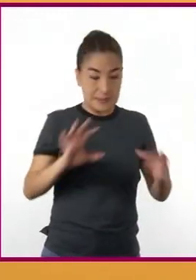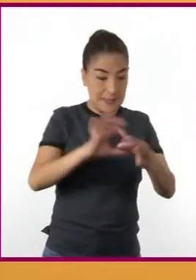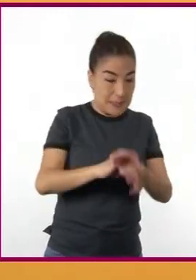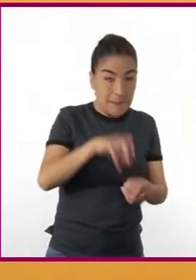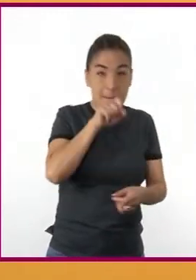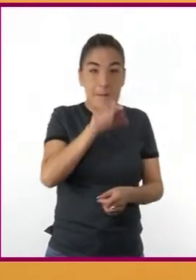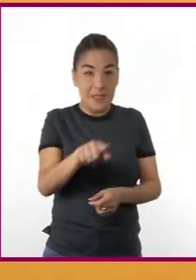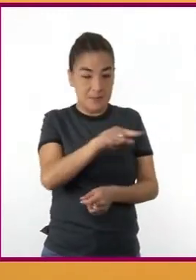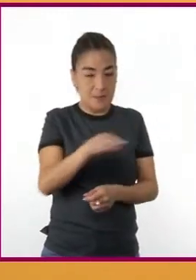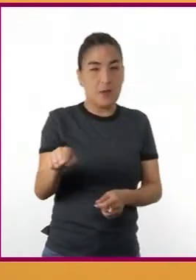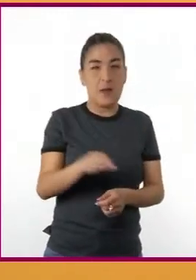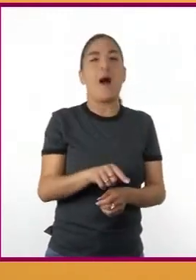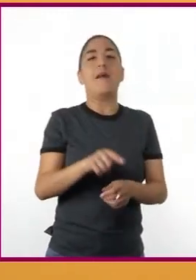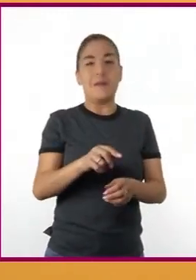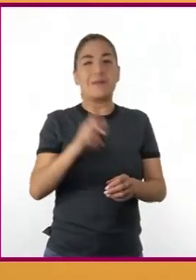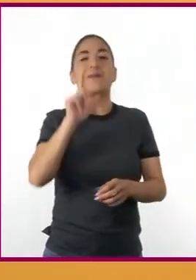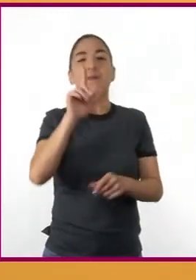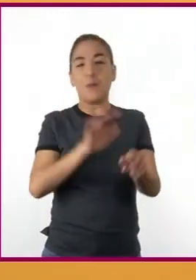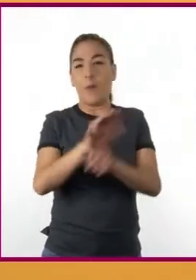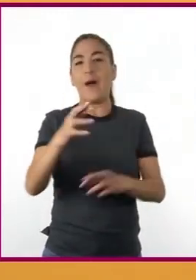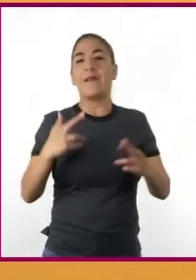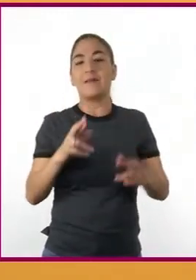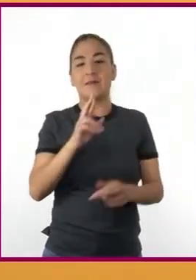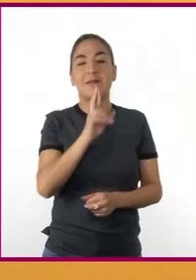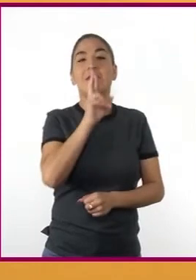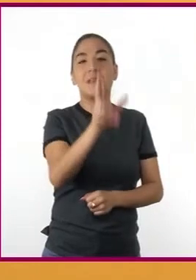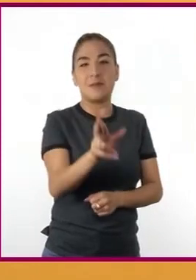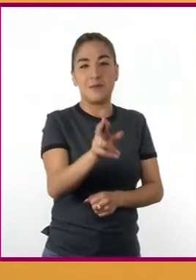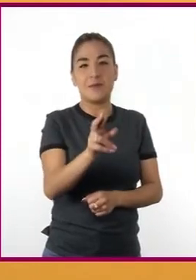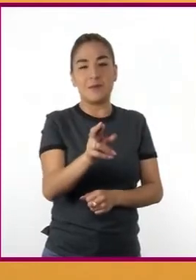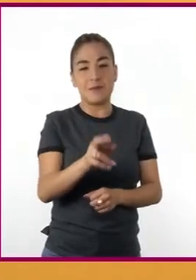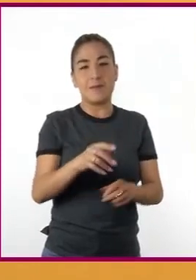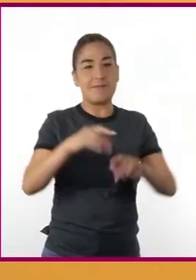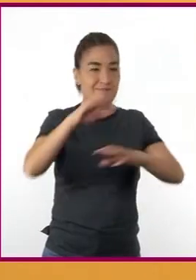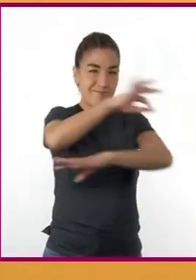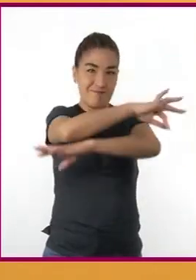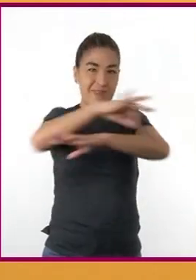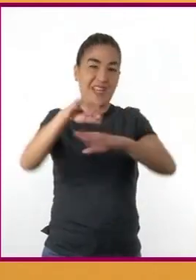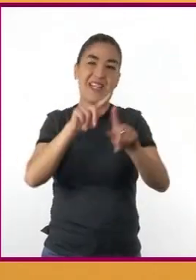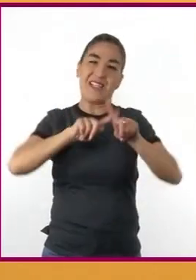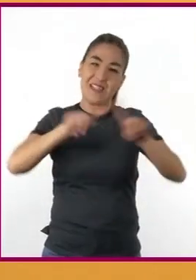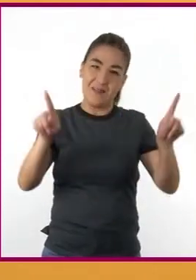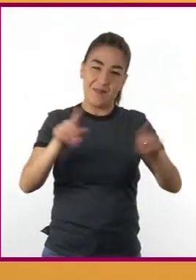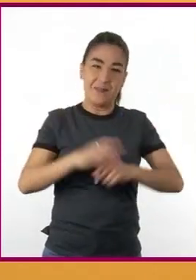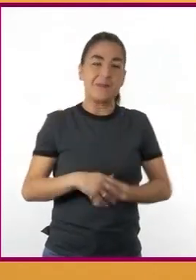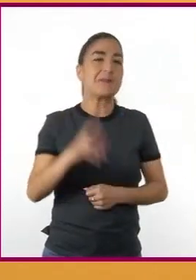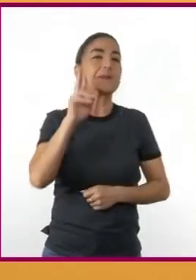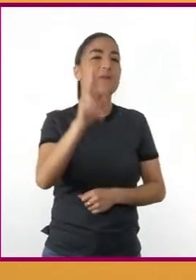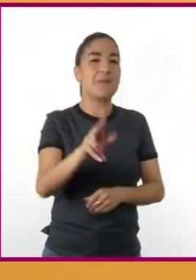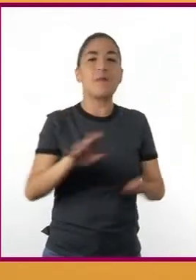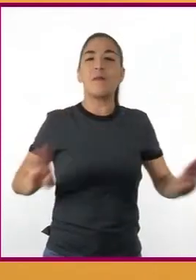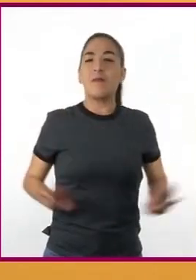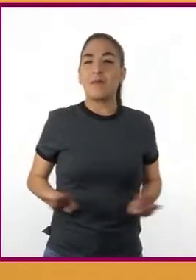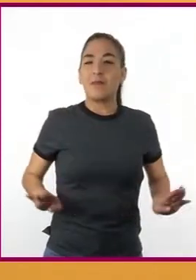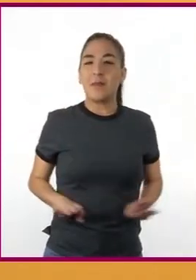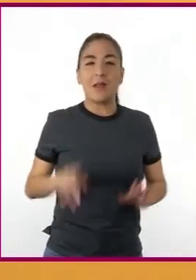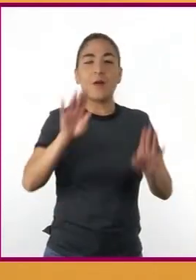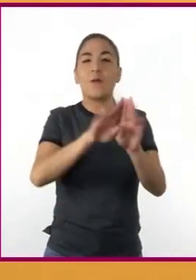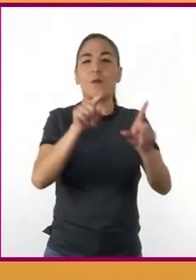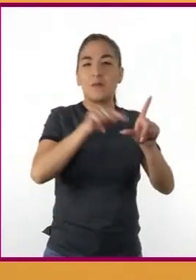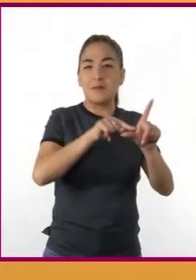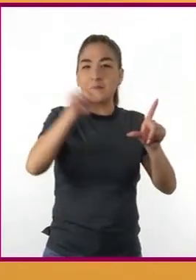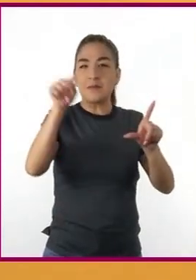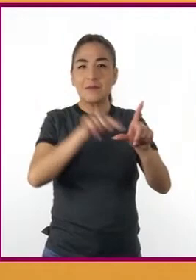entre ellos nos darán como resultado un tipo de gráfica diferente. Vamos a analizar el comportamiento de las